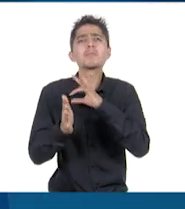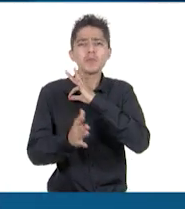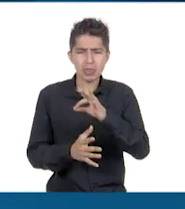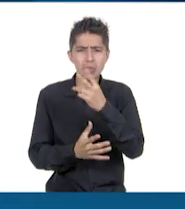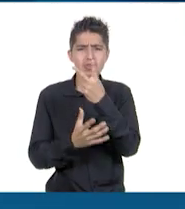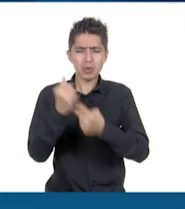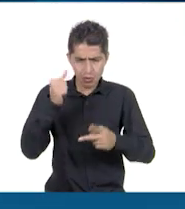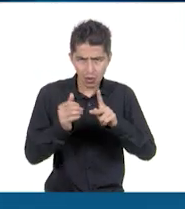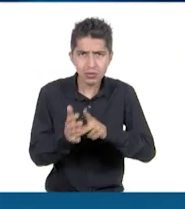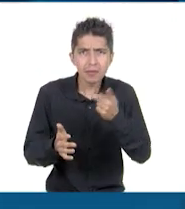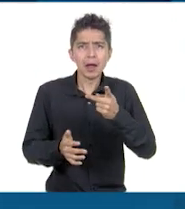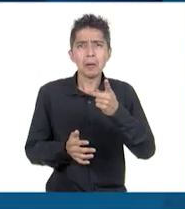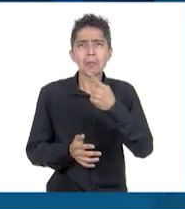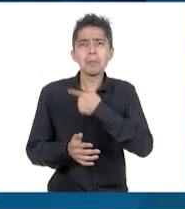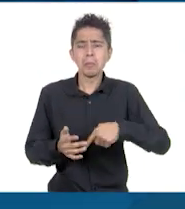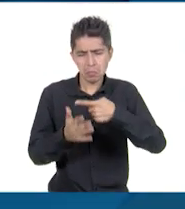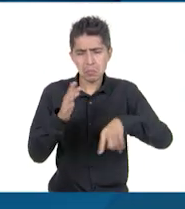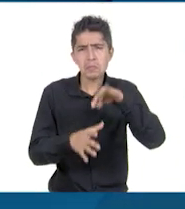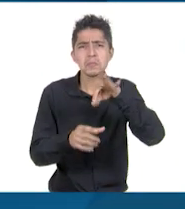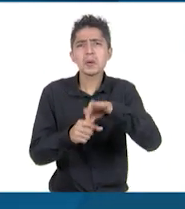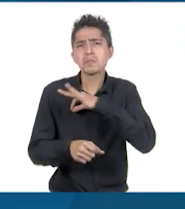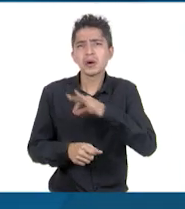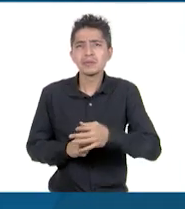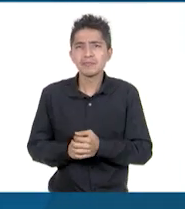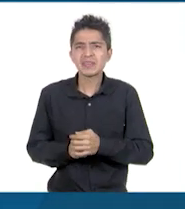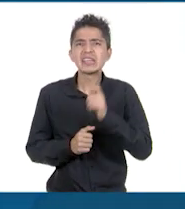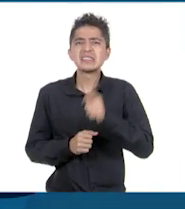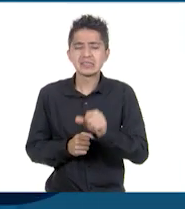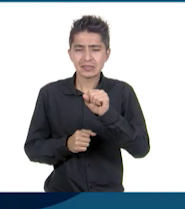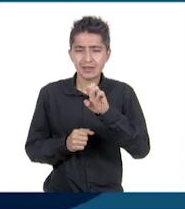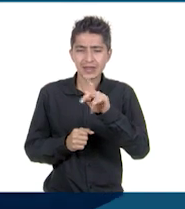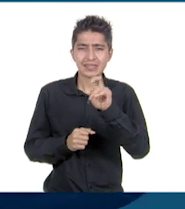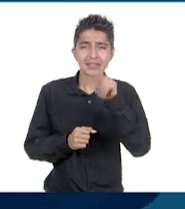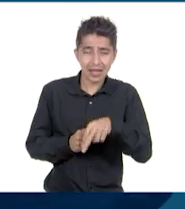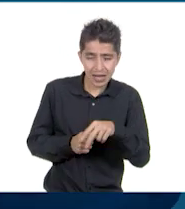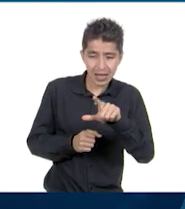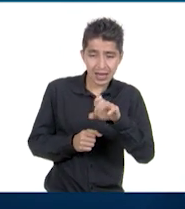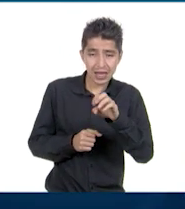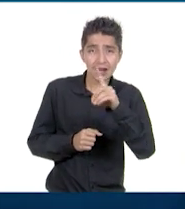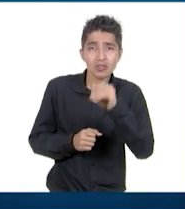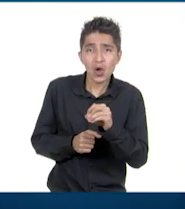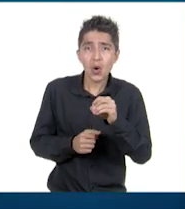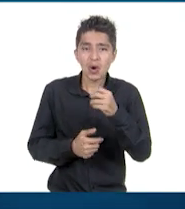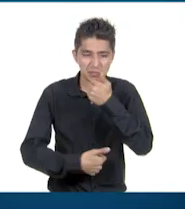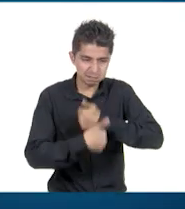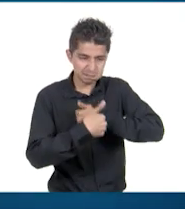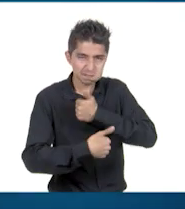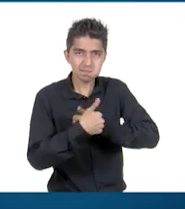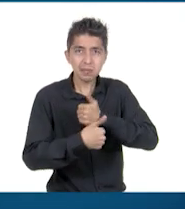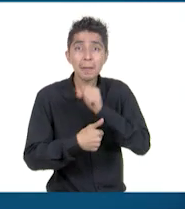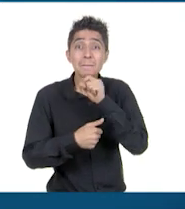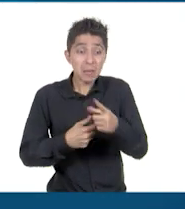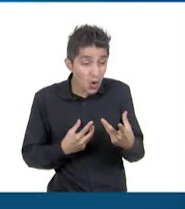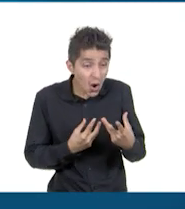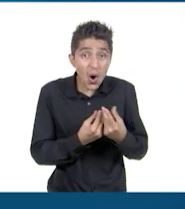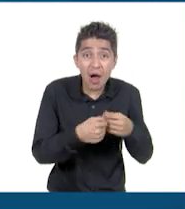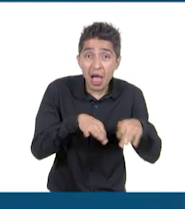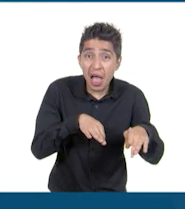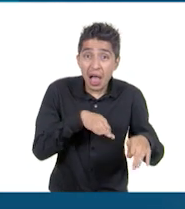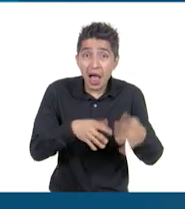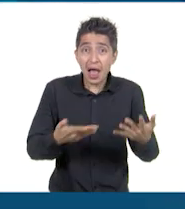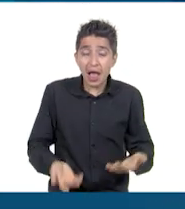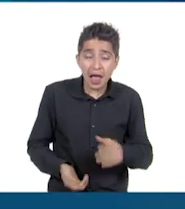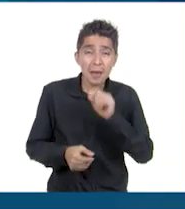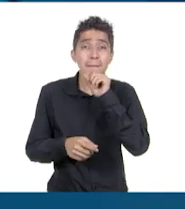reelección. Sus contrincantes fueron Sebastián Lerdo de Tejada, uno de sus más cercanos colaboradores, y Porfirio